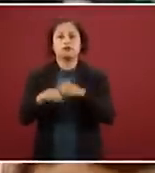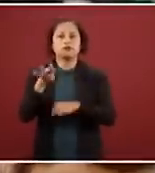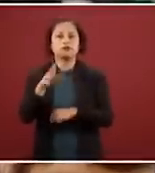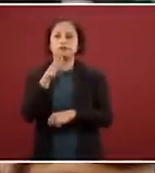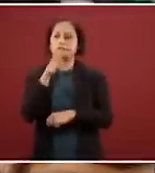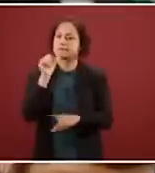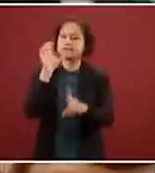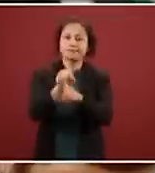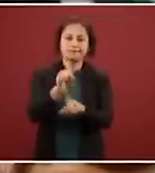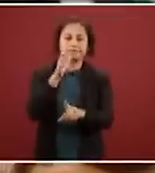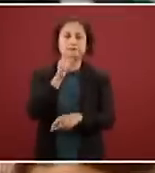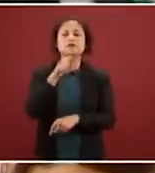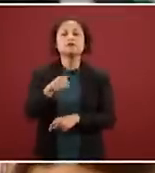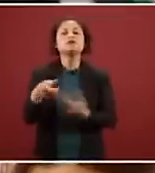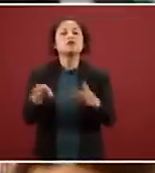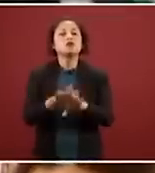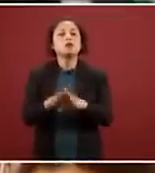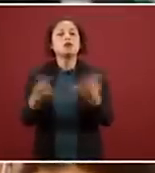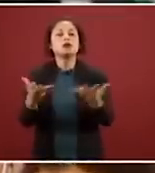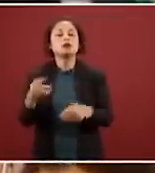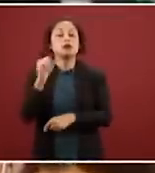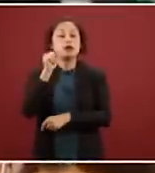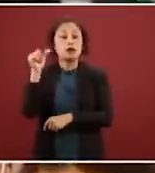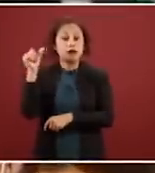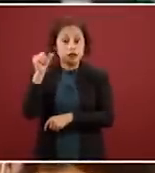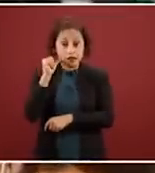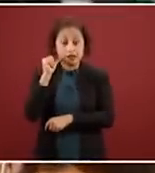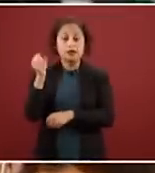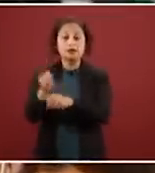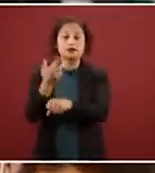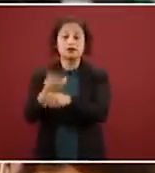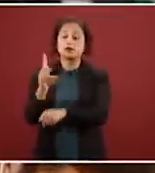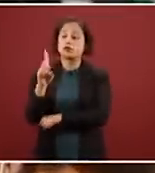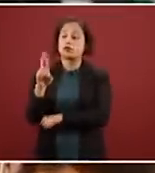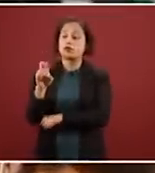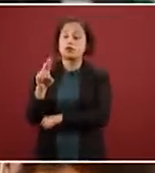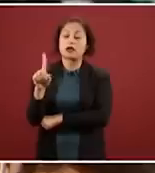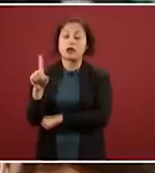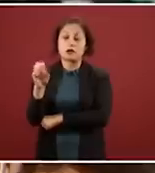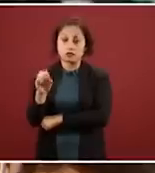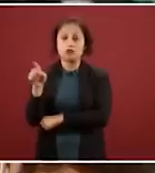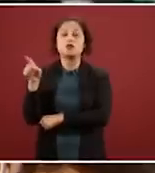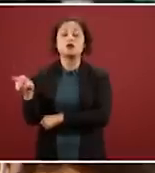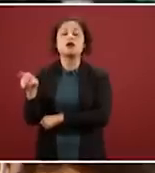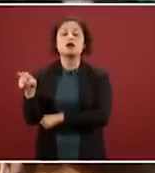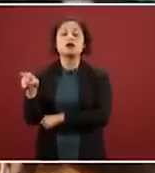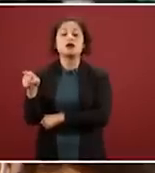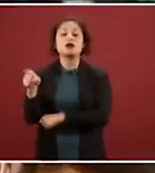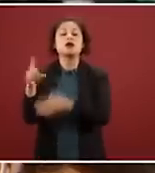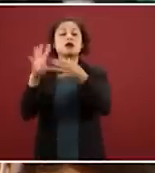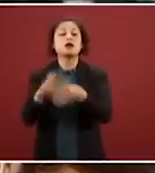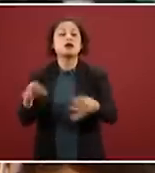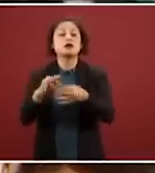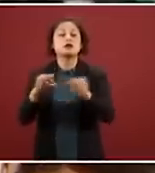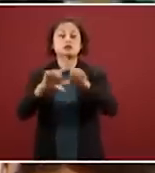2019. Ayer el secretario de Seguridad Pública, Alfonso Durazo, informó que se van a estar desplegando en 50 regiones más